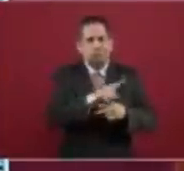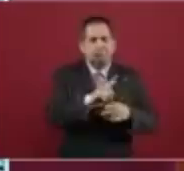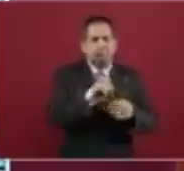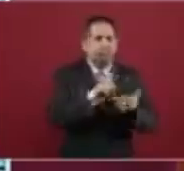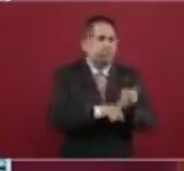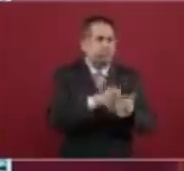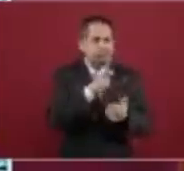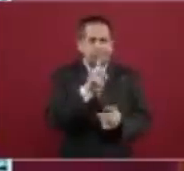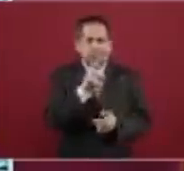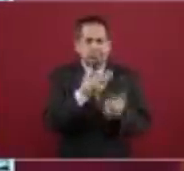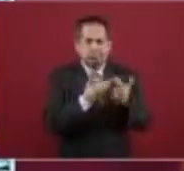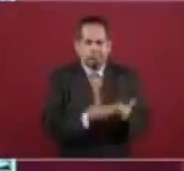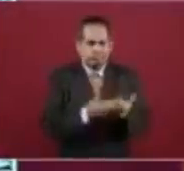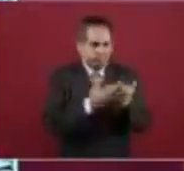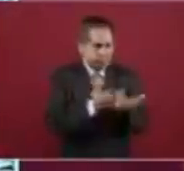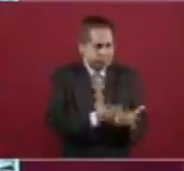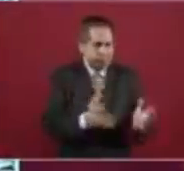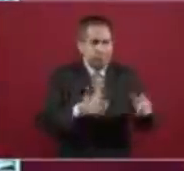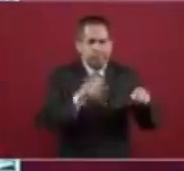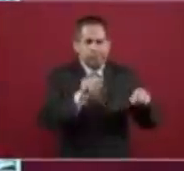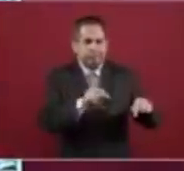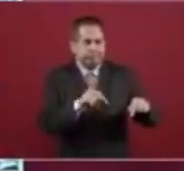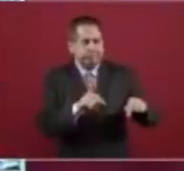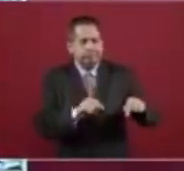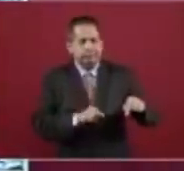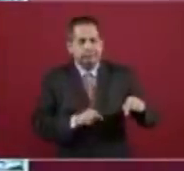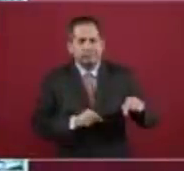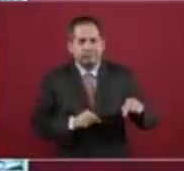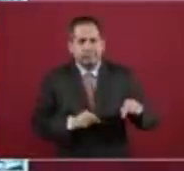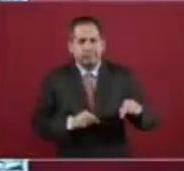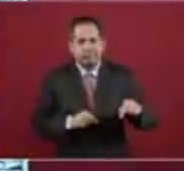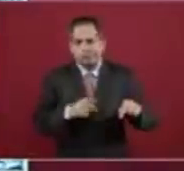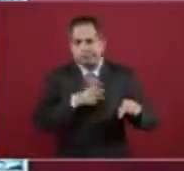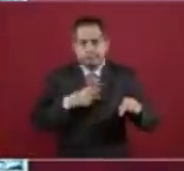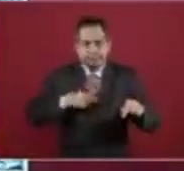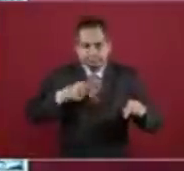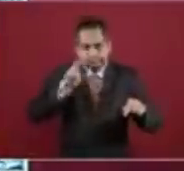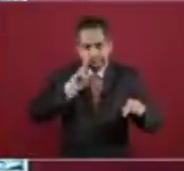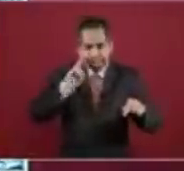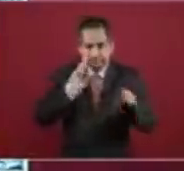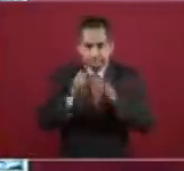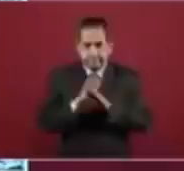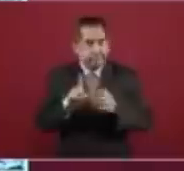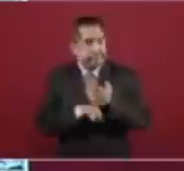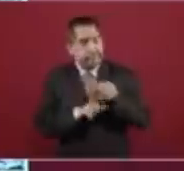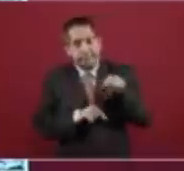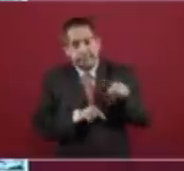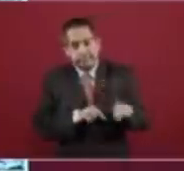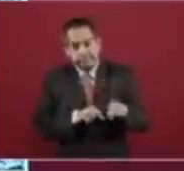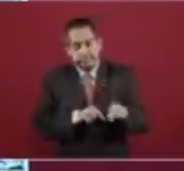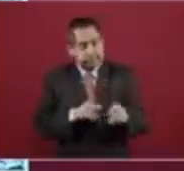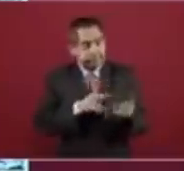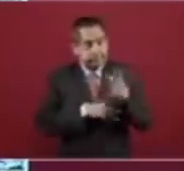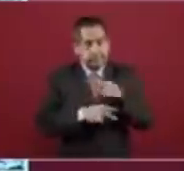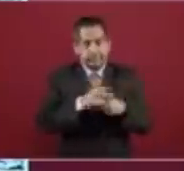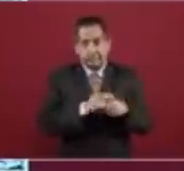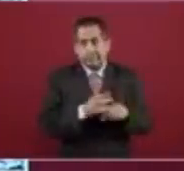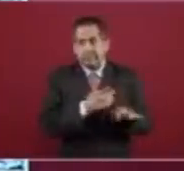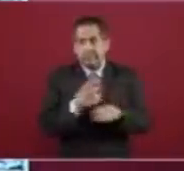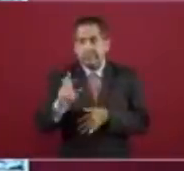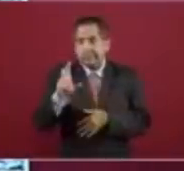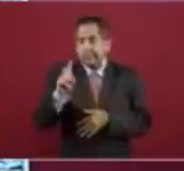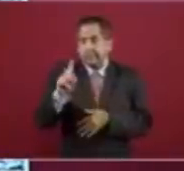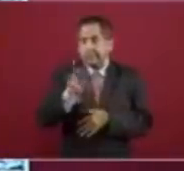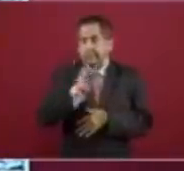donde llega, tenemos que ver los datos concretos, pero aquí llega, o por aquí pasa 30% del